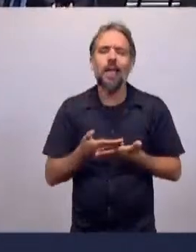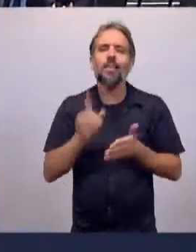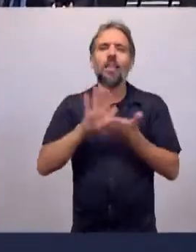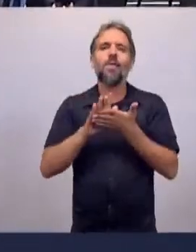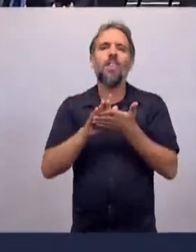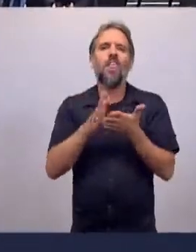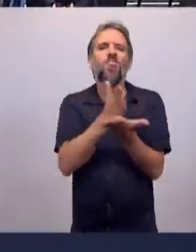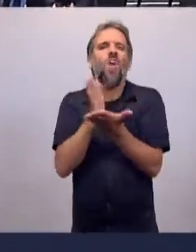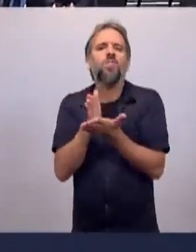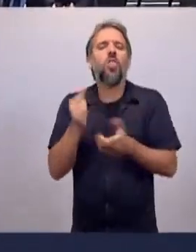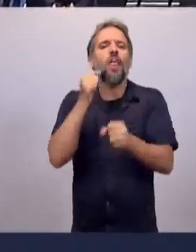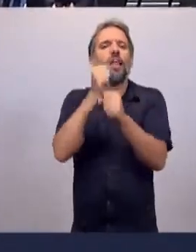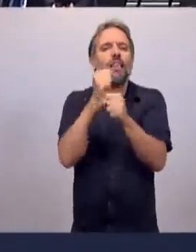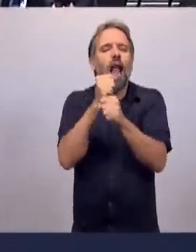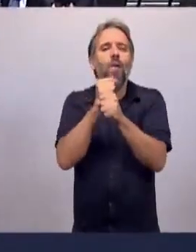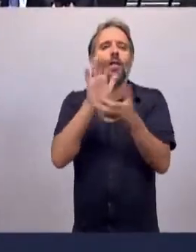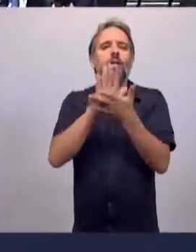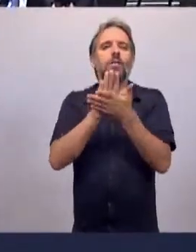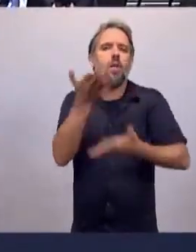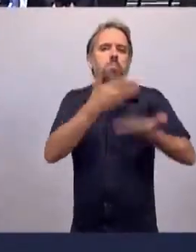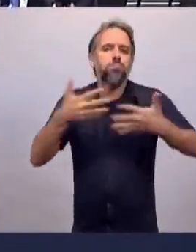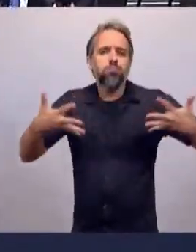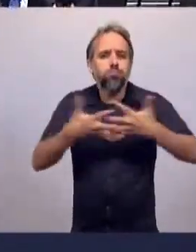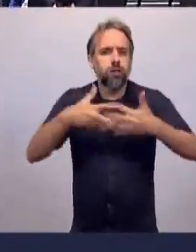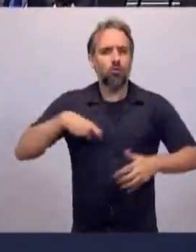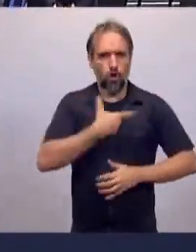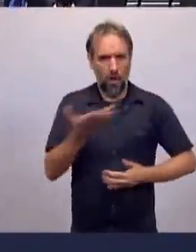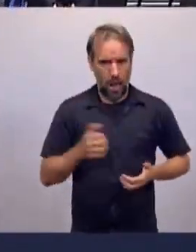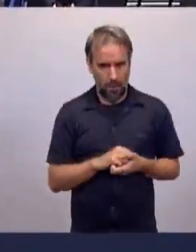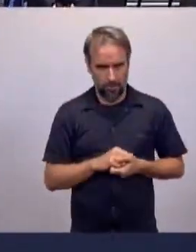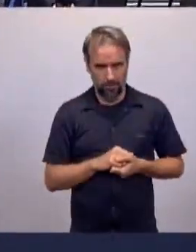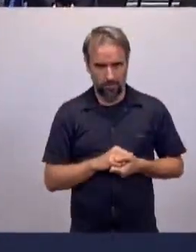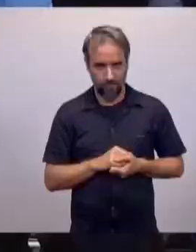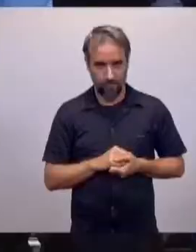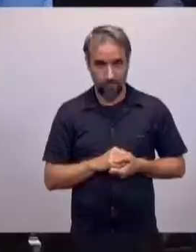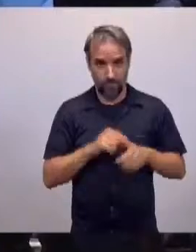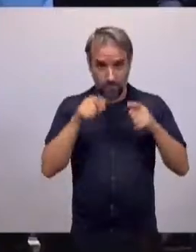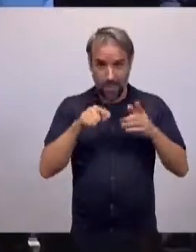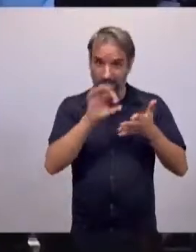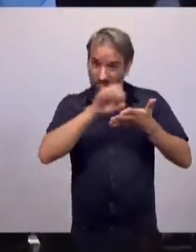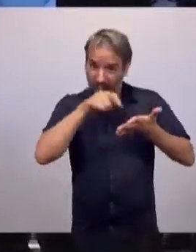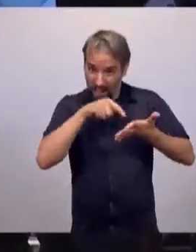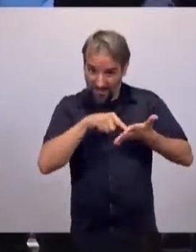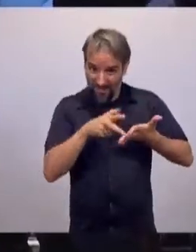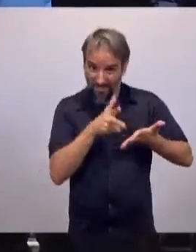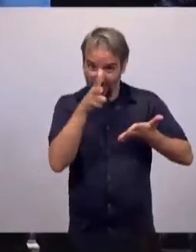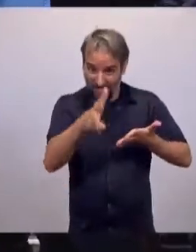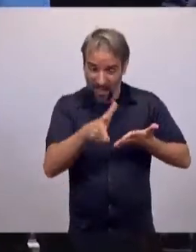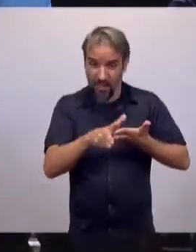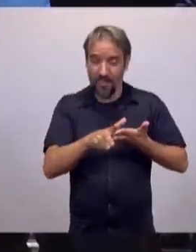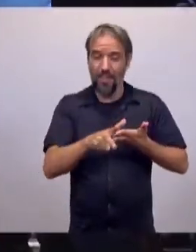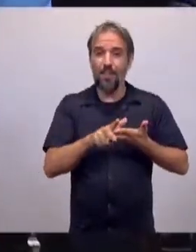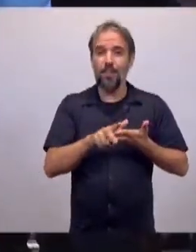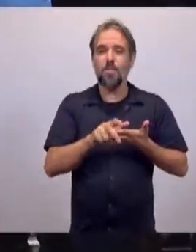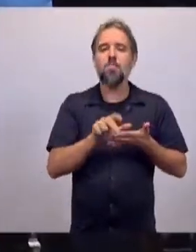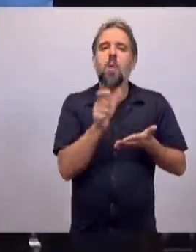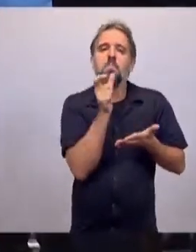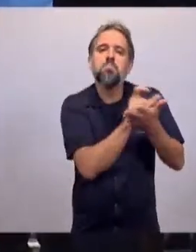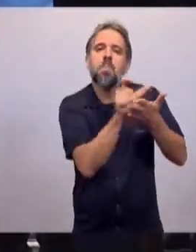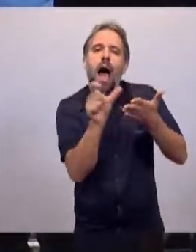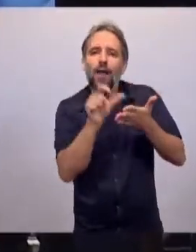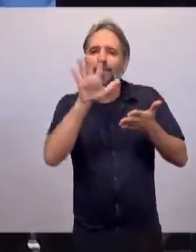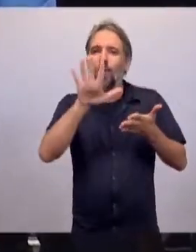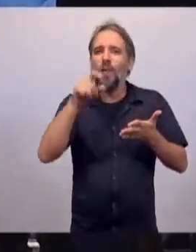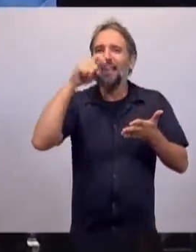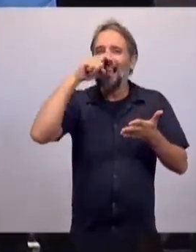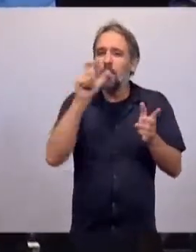división del trabajo y la cooperación social. En esa frase de 57 palabras